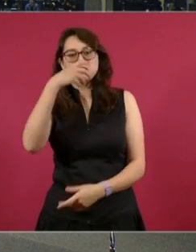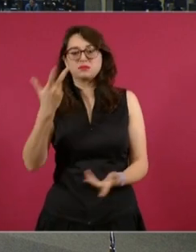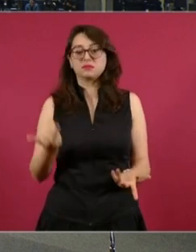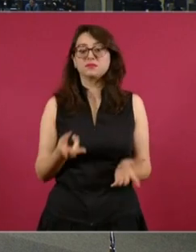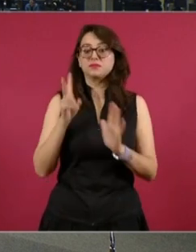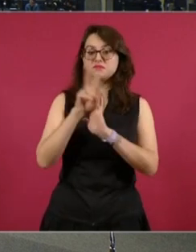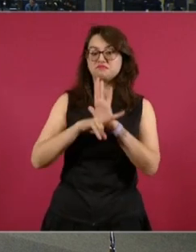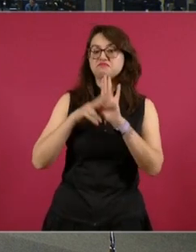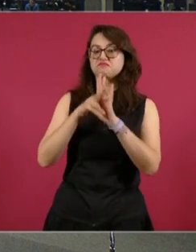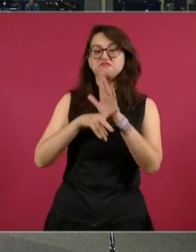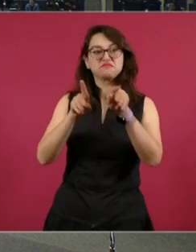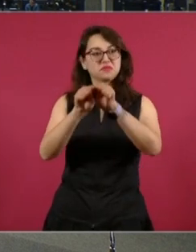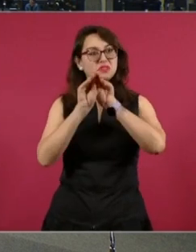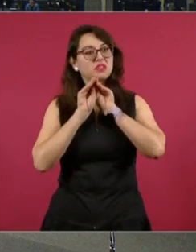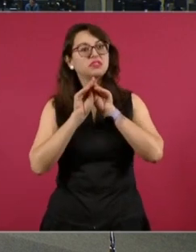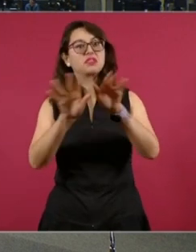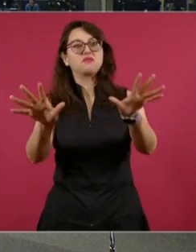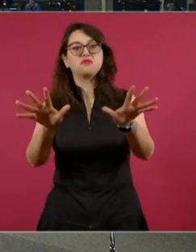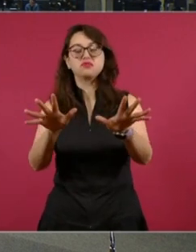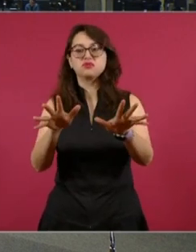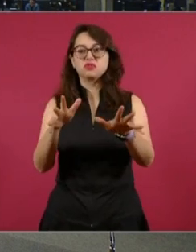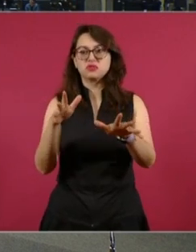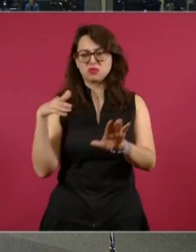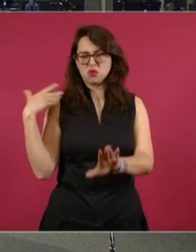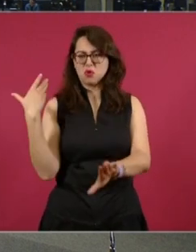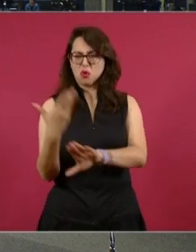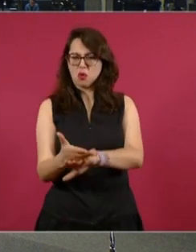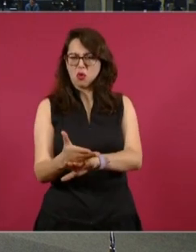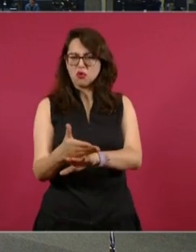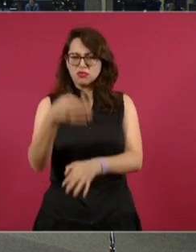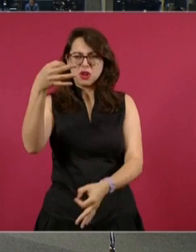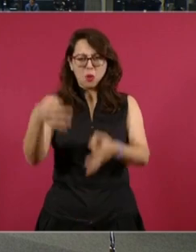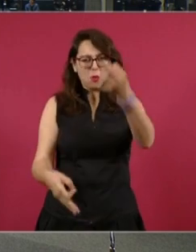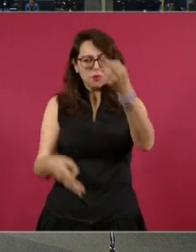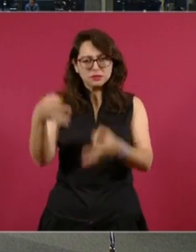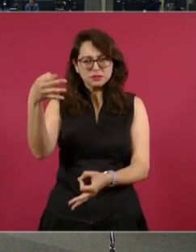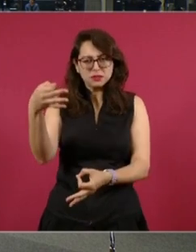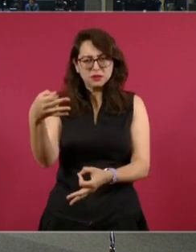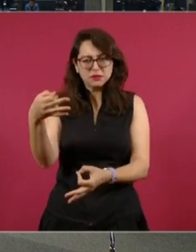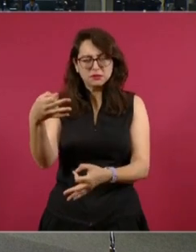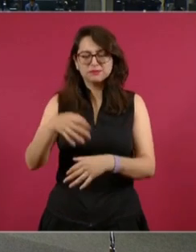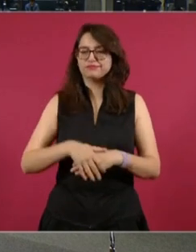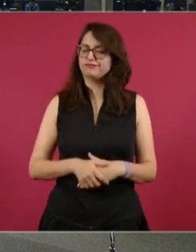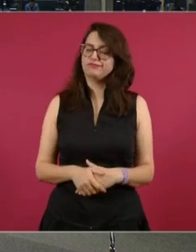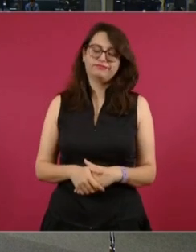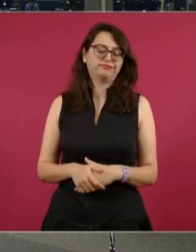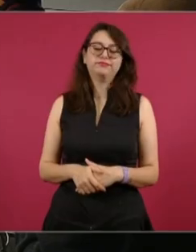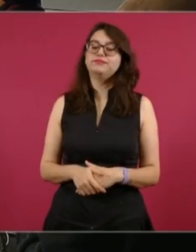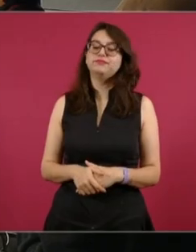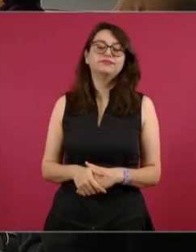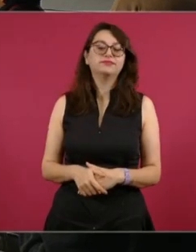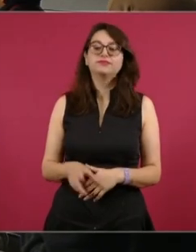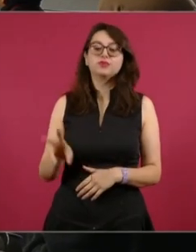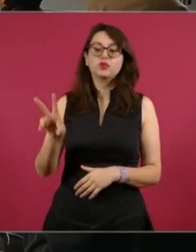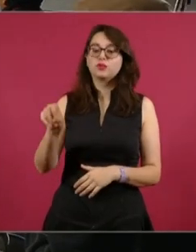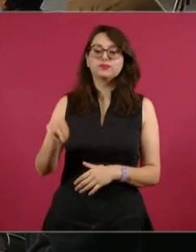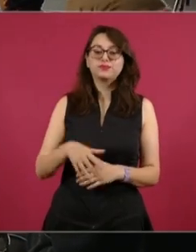estas conductas de verdad vulnera la ética? No, nosotros tenemos aquí